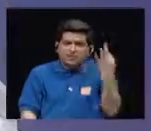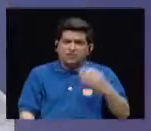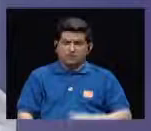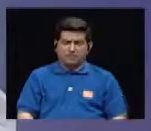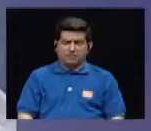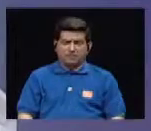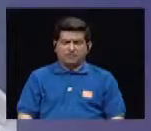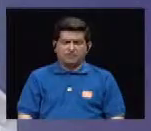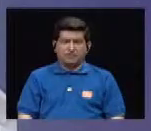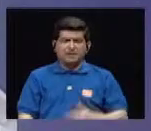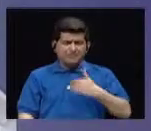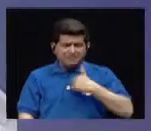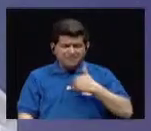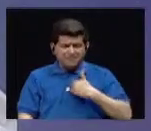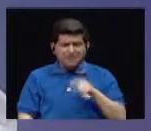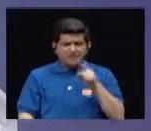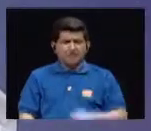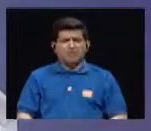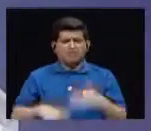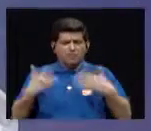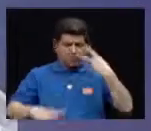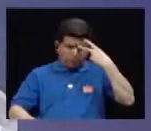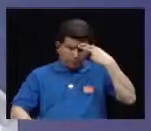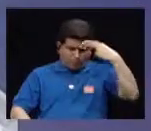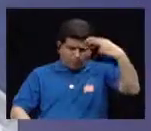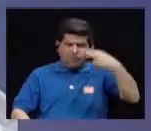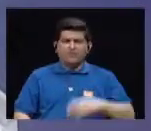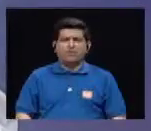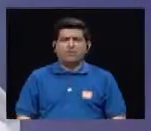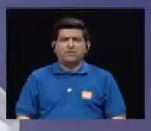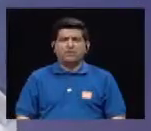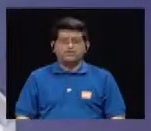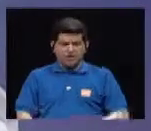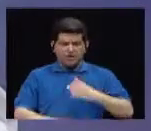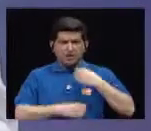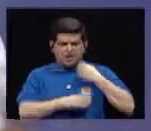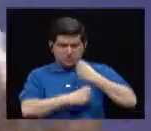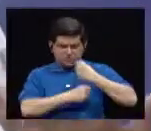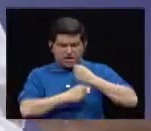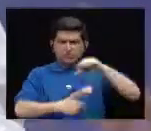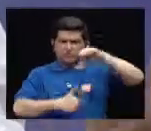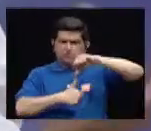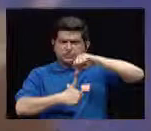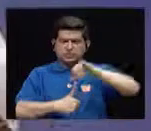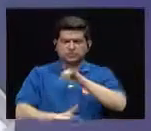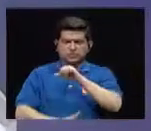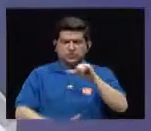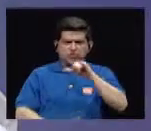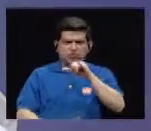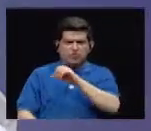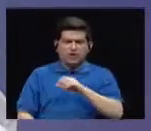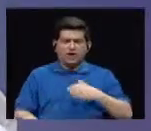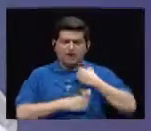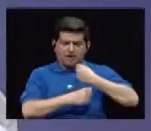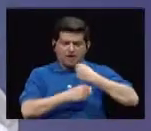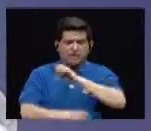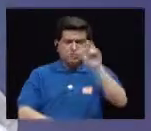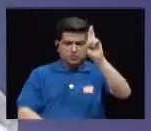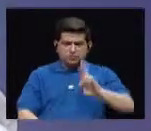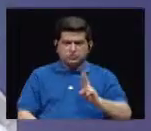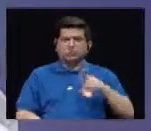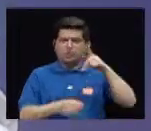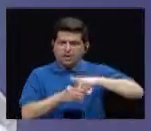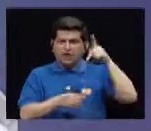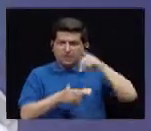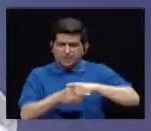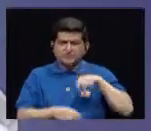histórica, ¿verdad? Y tiene tanto mérito el ejército centroamericano como el ejército costarricense,